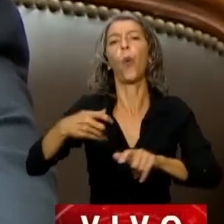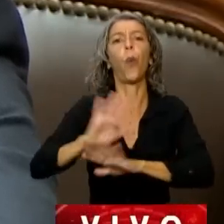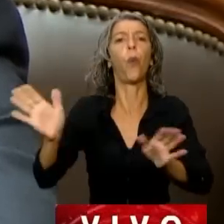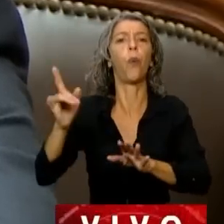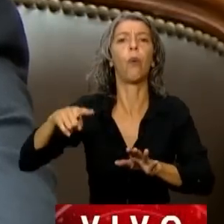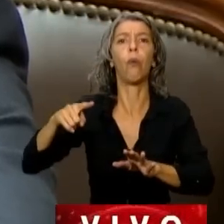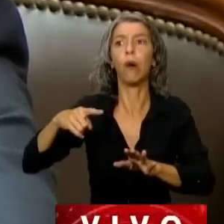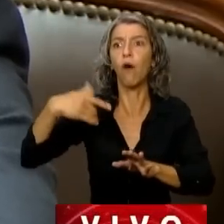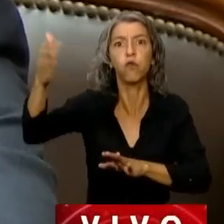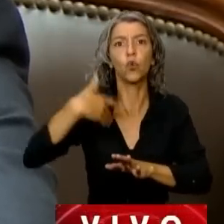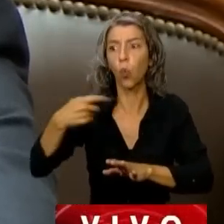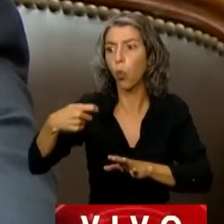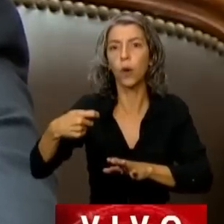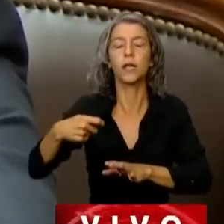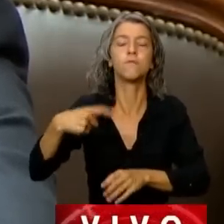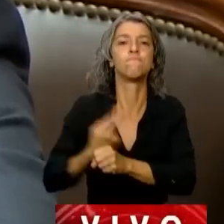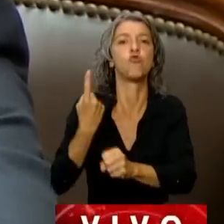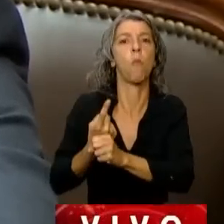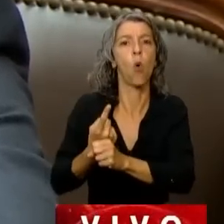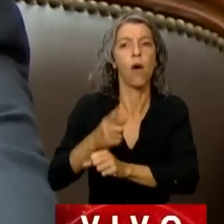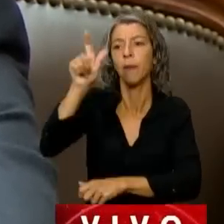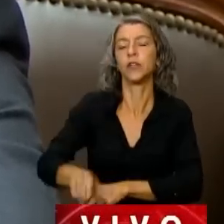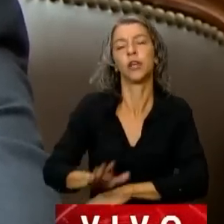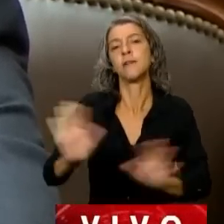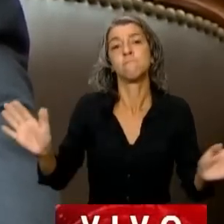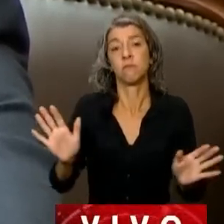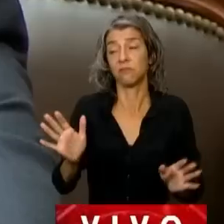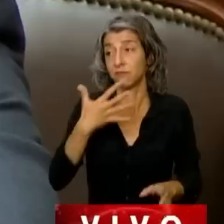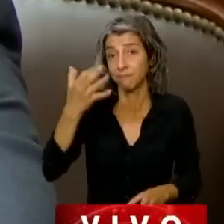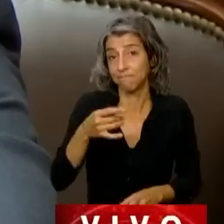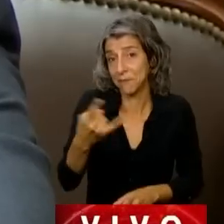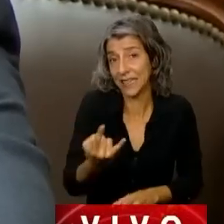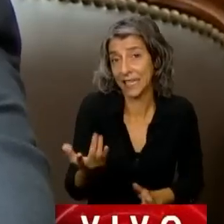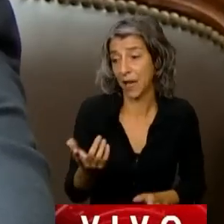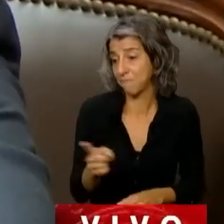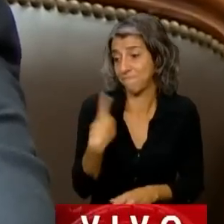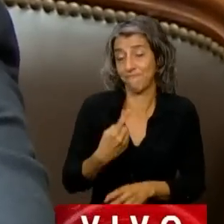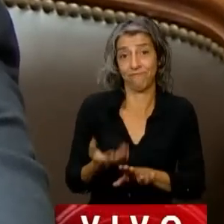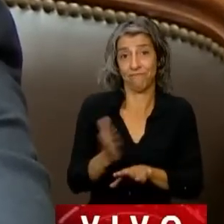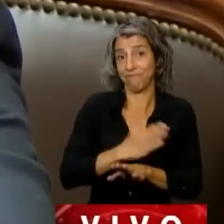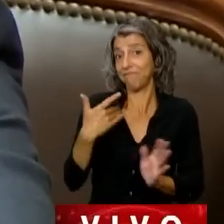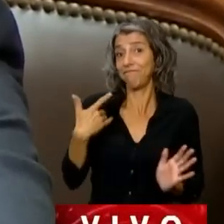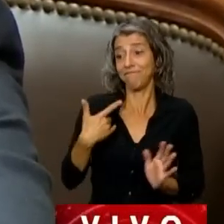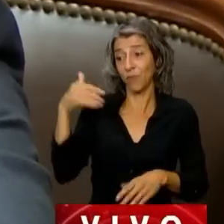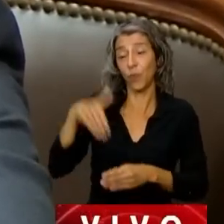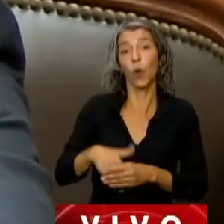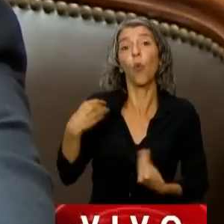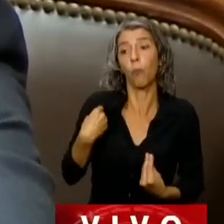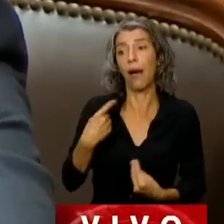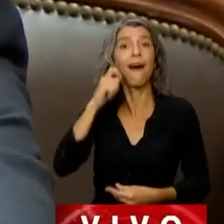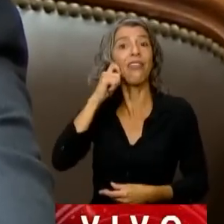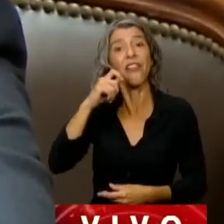pensión universal para adultos mayores, por la cual todo el mundo mayor de 65